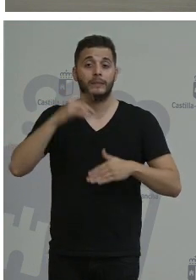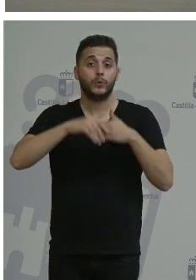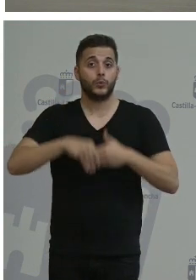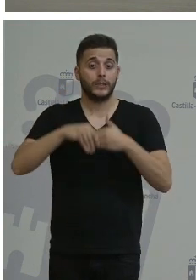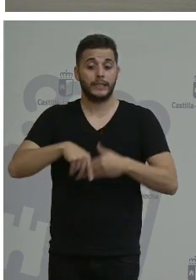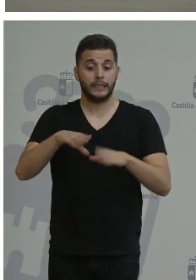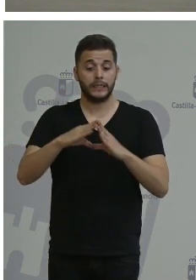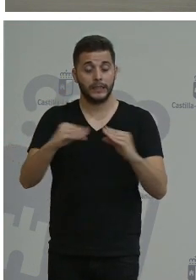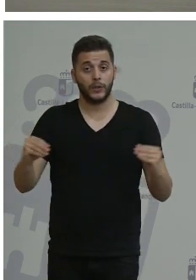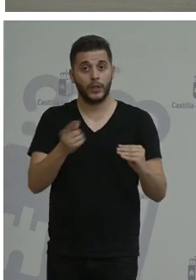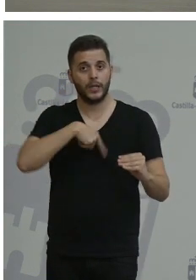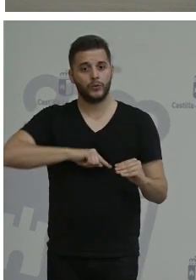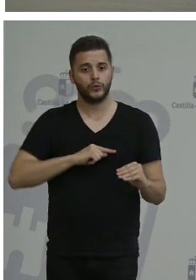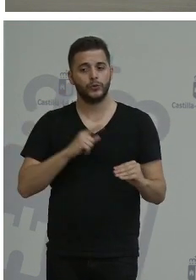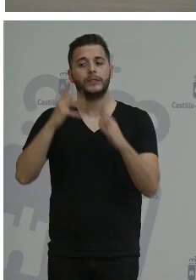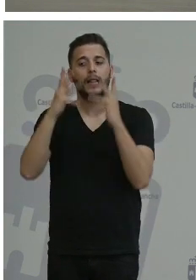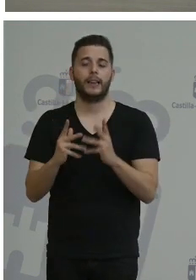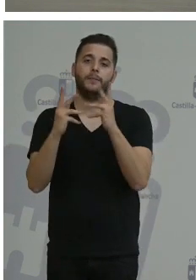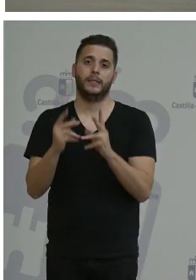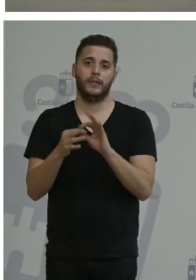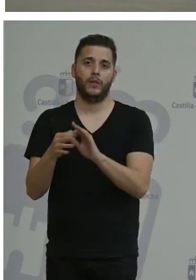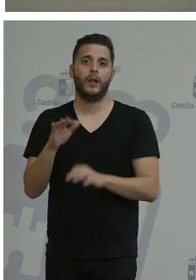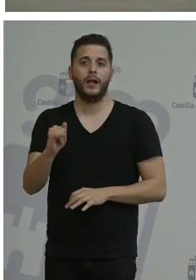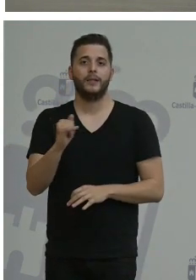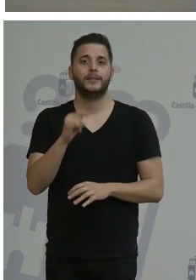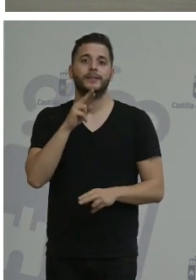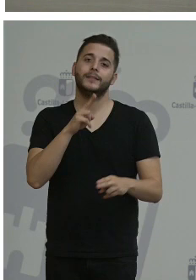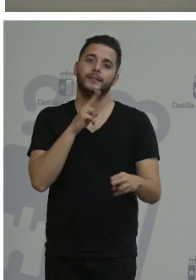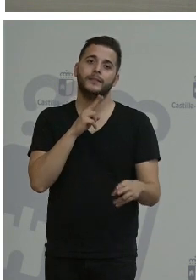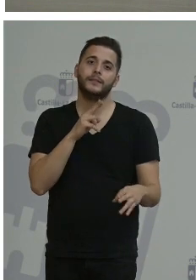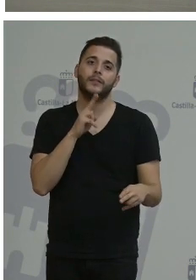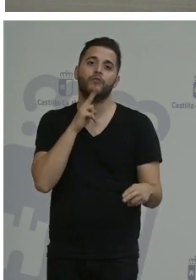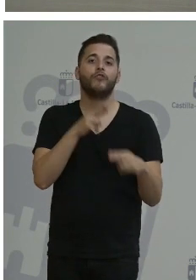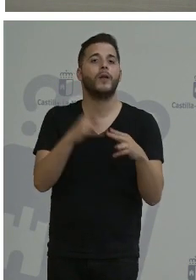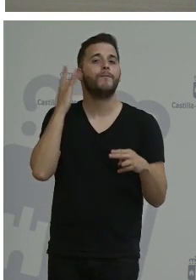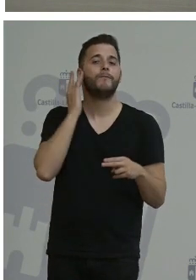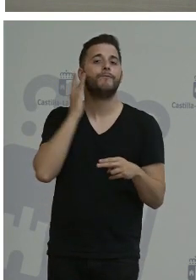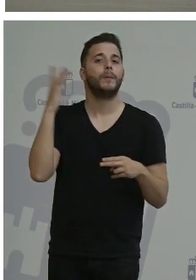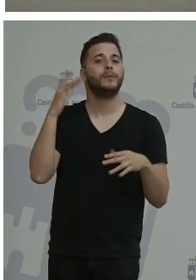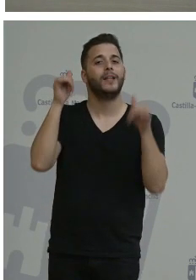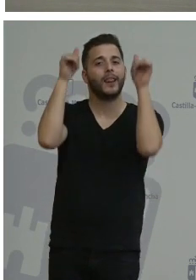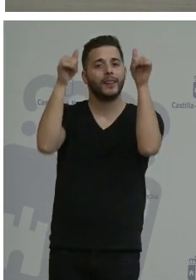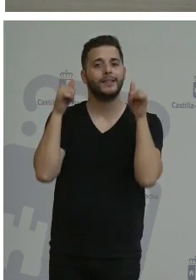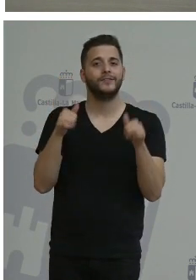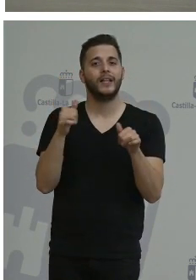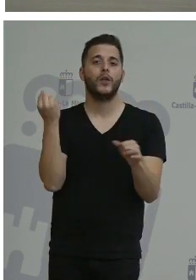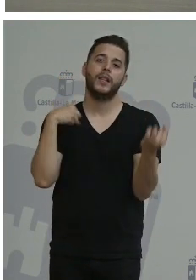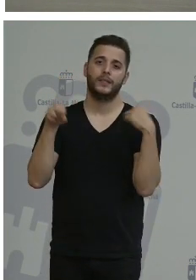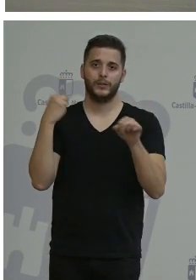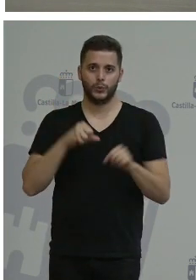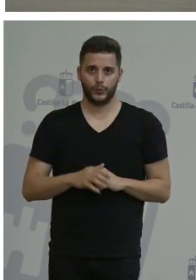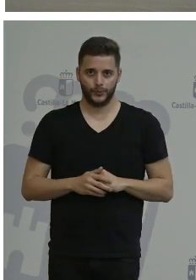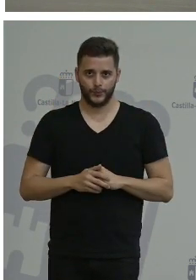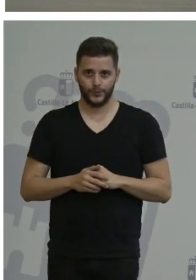estamos llevando a cabo con la Administración. Y son los famosos certificados de aptitud. Porque se le